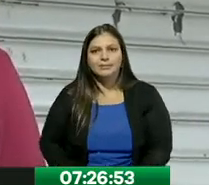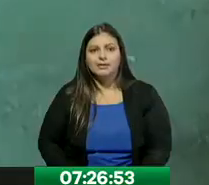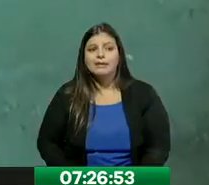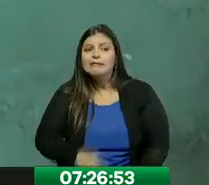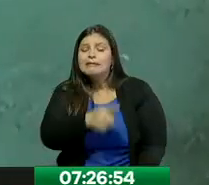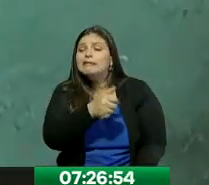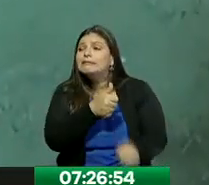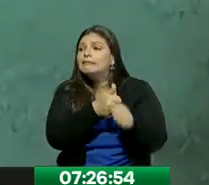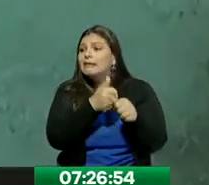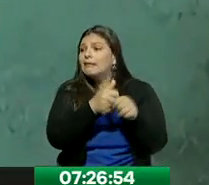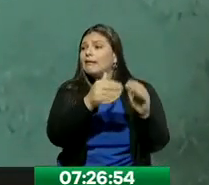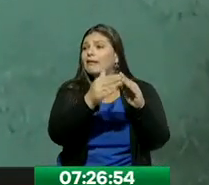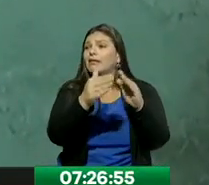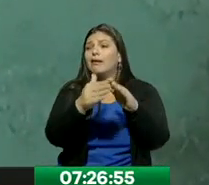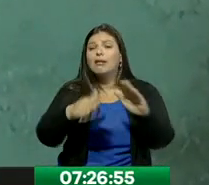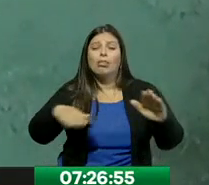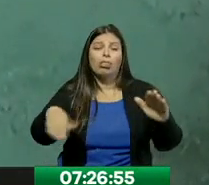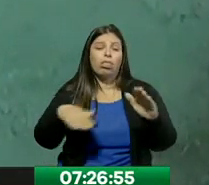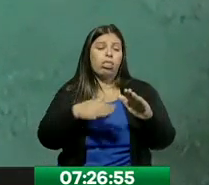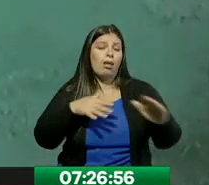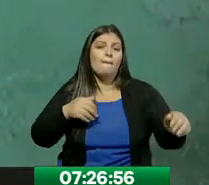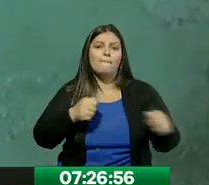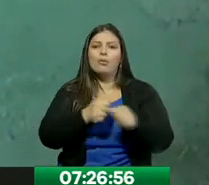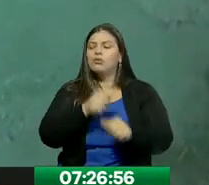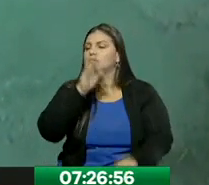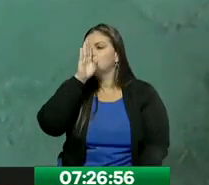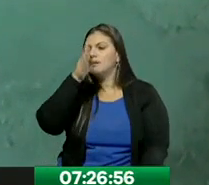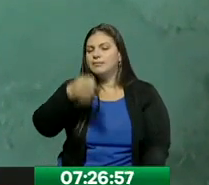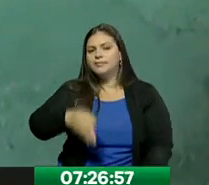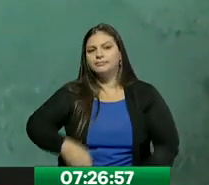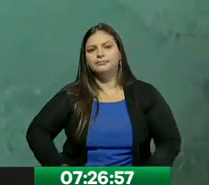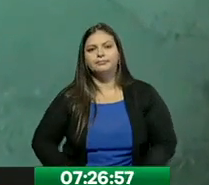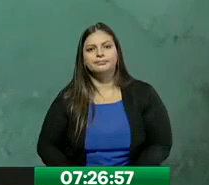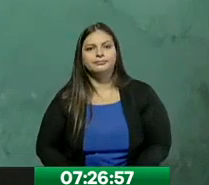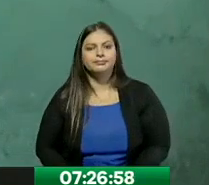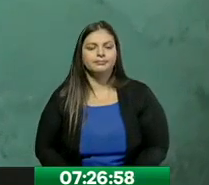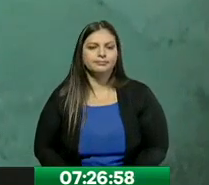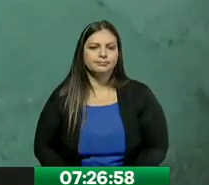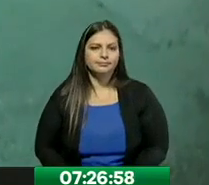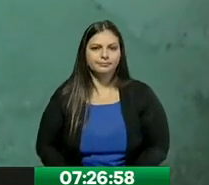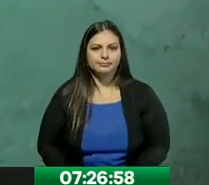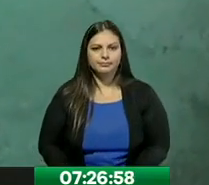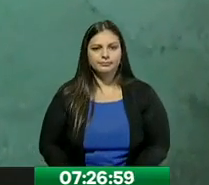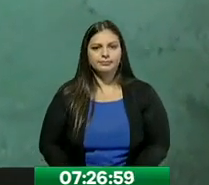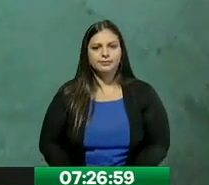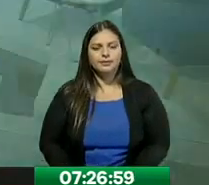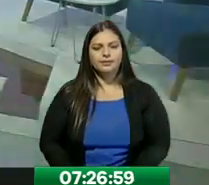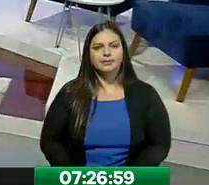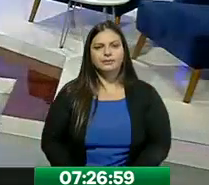de esquinera. Con cámaras de Eduardo García desde Manta, provincia de Manabí, informó Wendy Delgado.